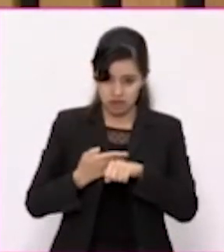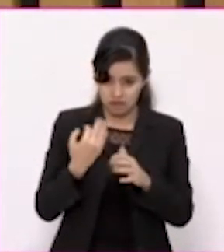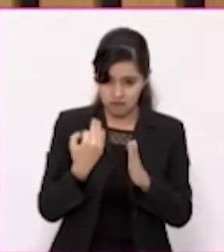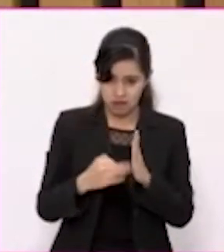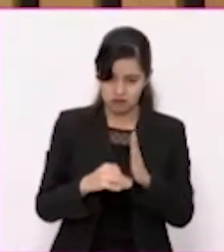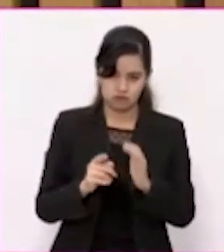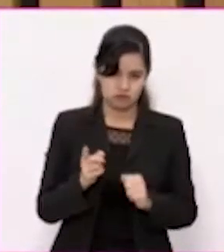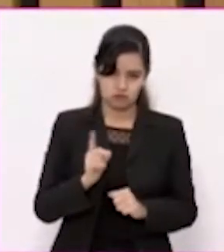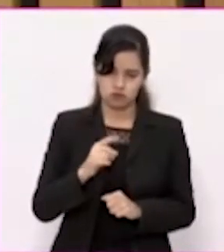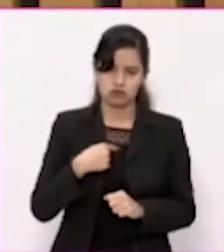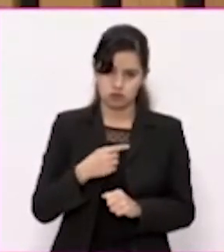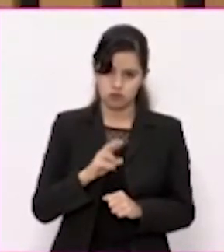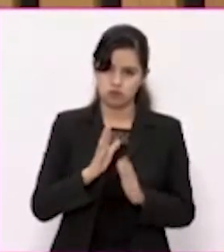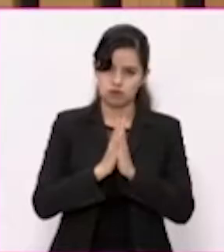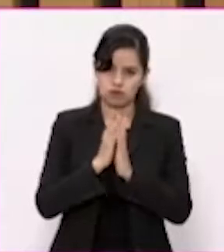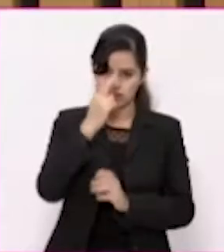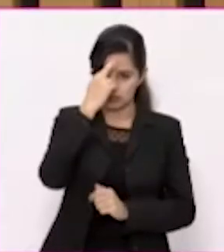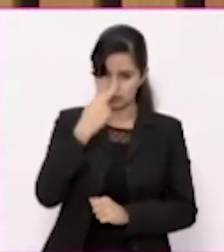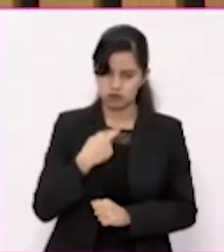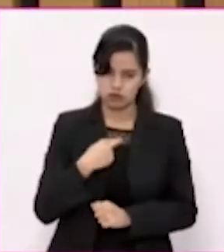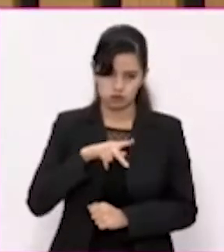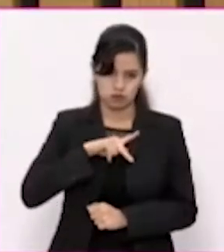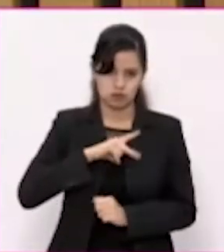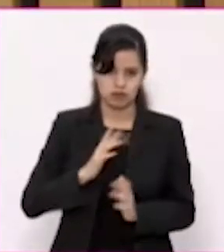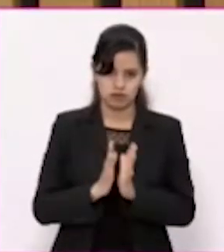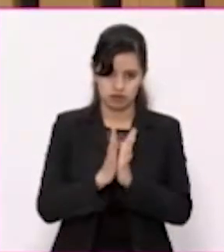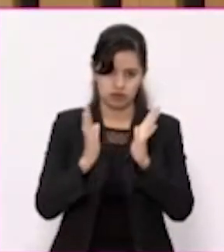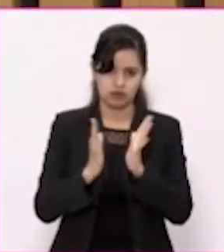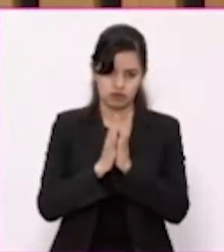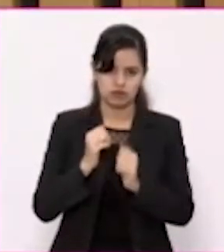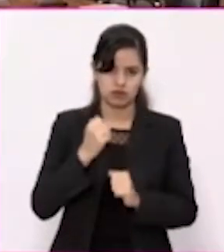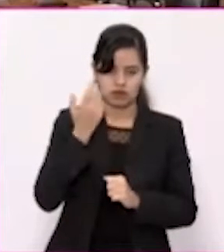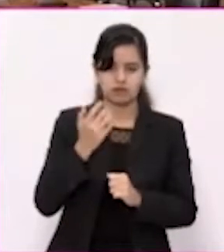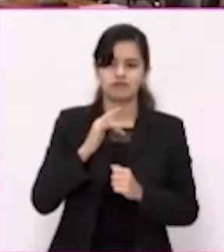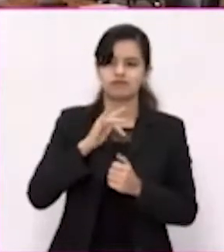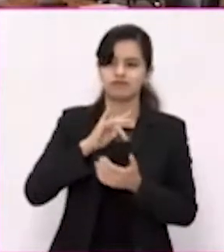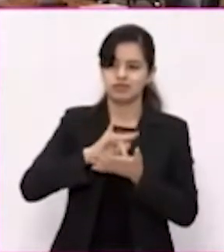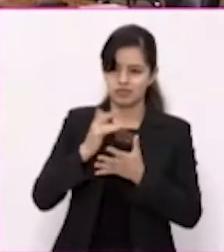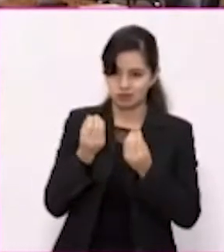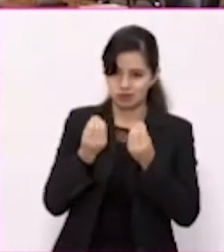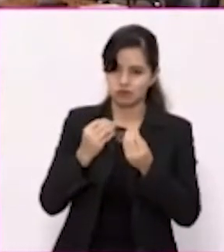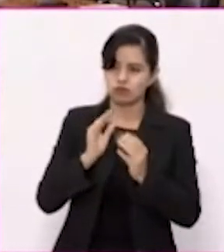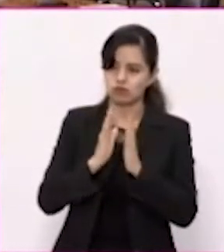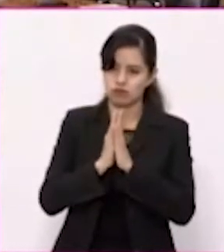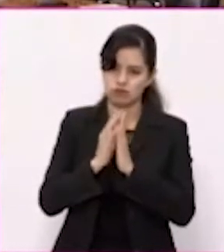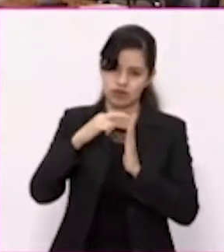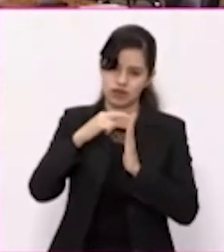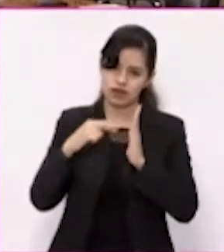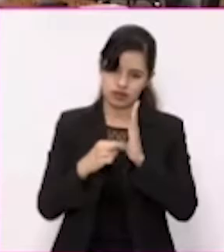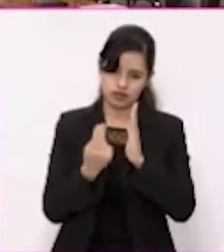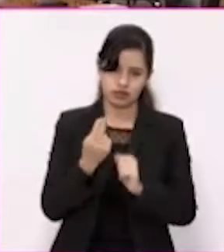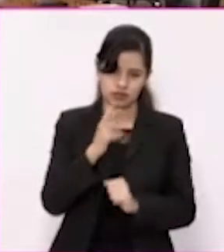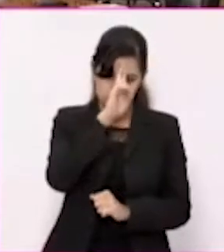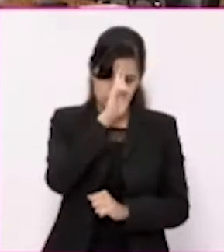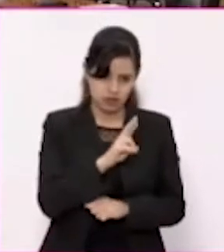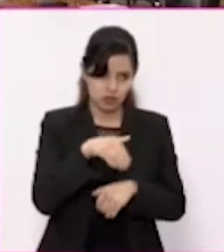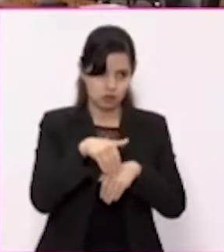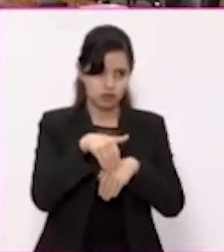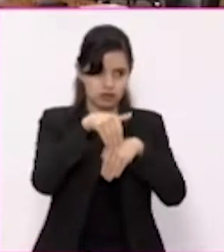el tema. Le pido respete mi intervención porque quiero hacerla. Le agradezco mucho. Yo le pido que respetemos las reglas con las